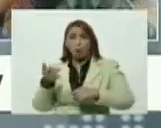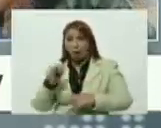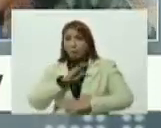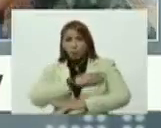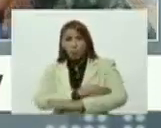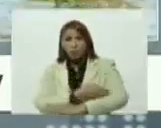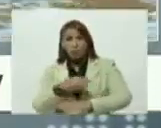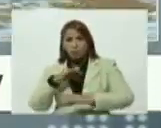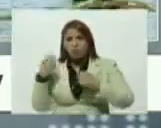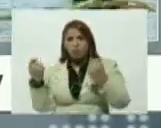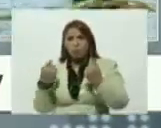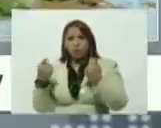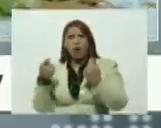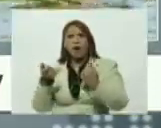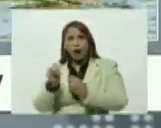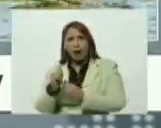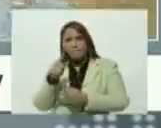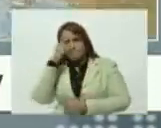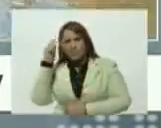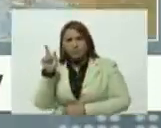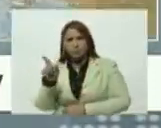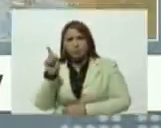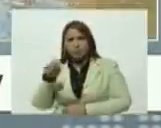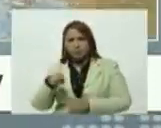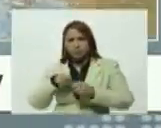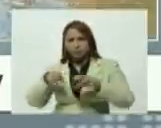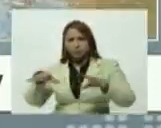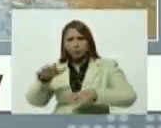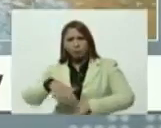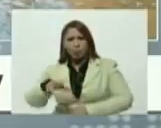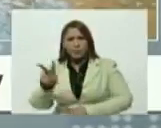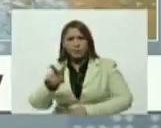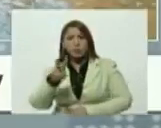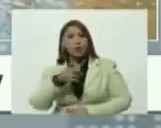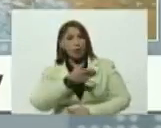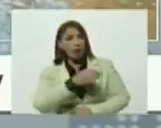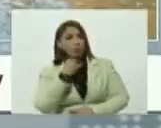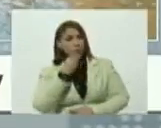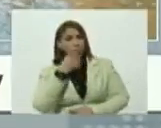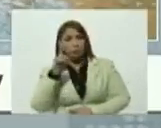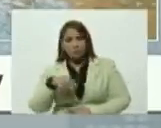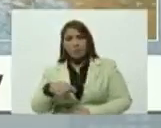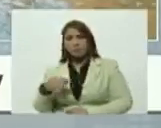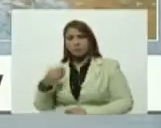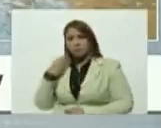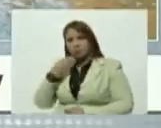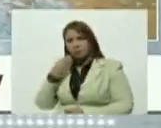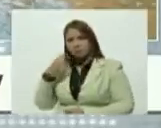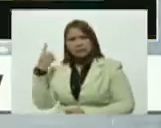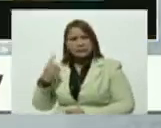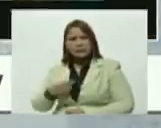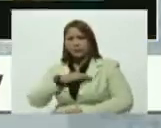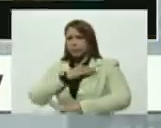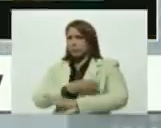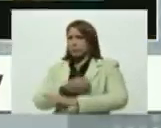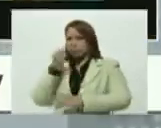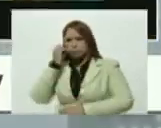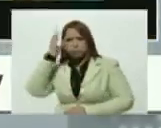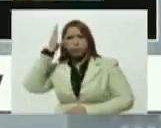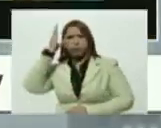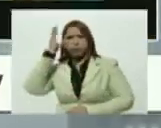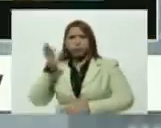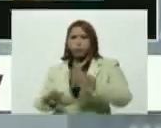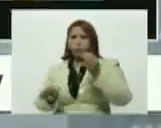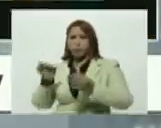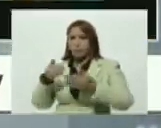poder popular y hay un partido, presidente, en el territorio. Y hay una juventud. Y hay una juventud que tiene que fortalecer su capacidad para